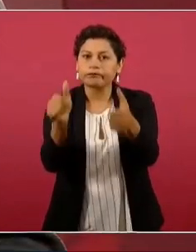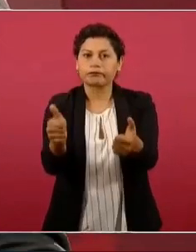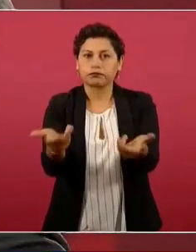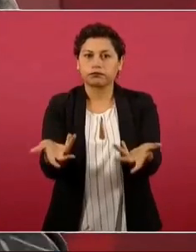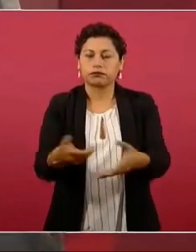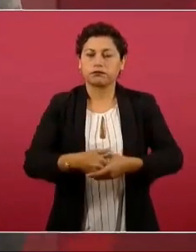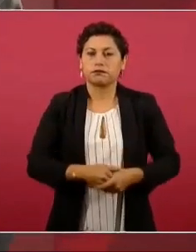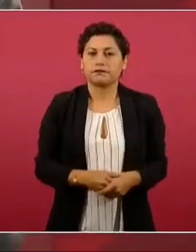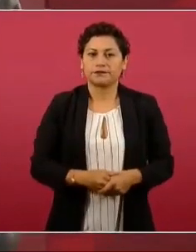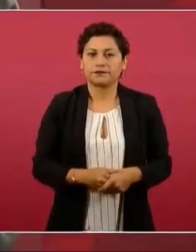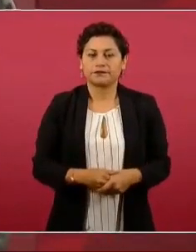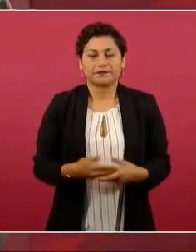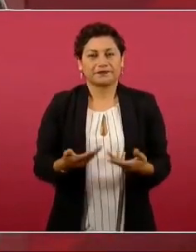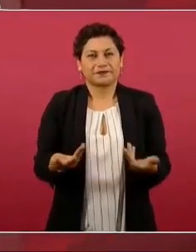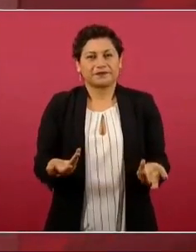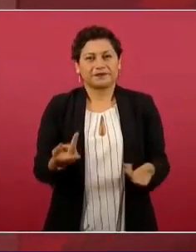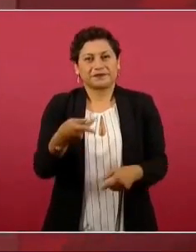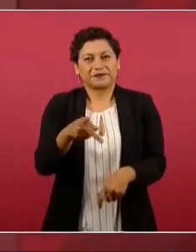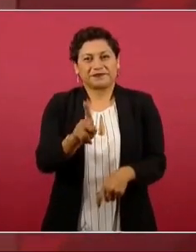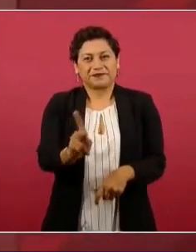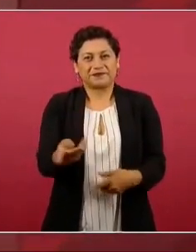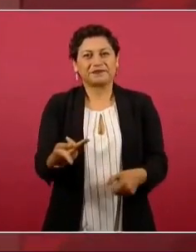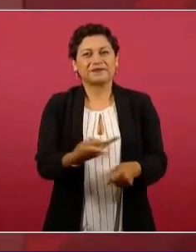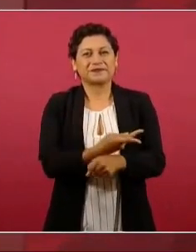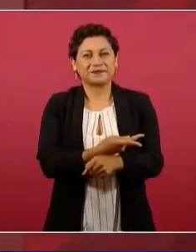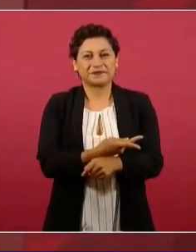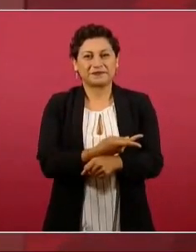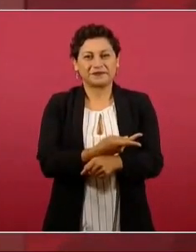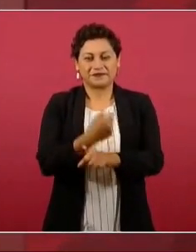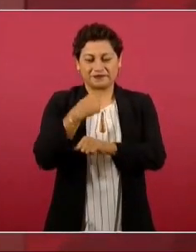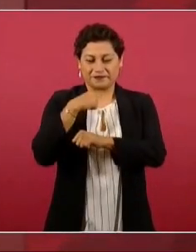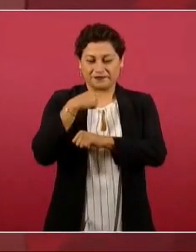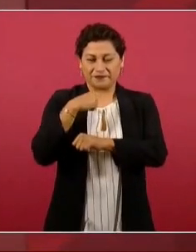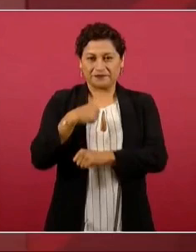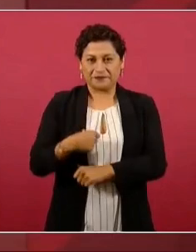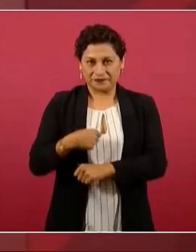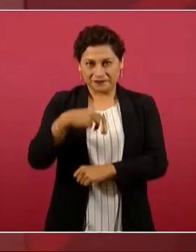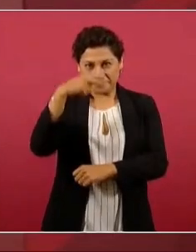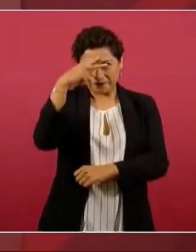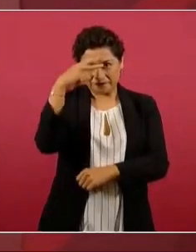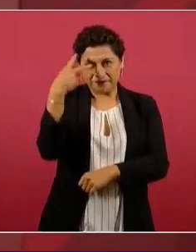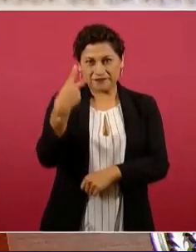Y resulta que la autoridad mexicana, rehén,